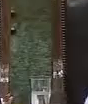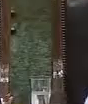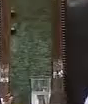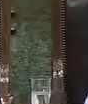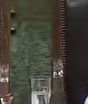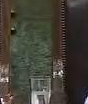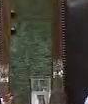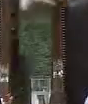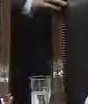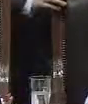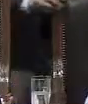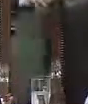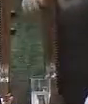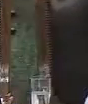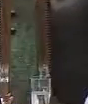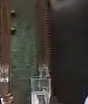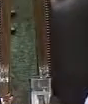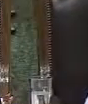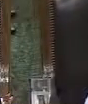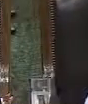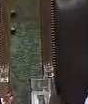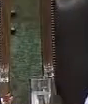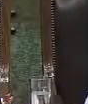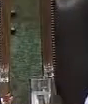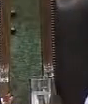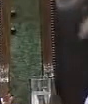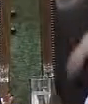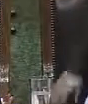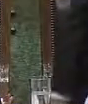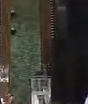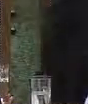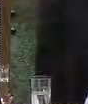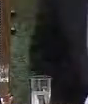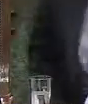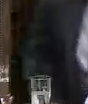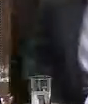Gracias, diputado Castro. Le ofrezco la palabra a la diputada Cristina